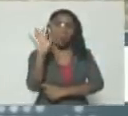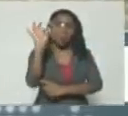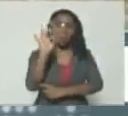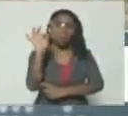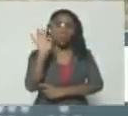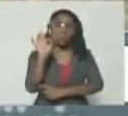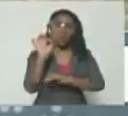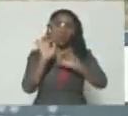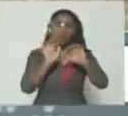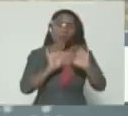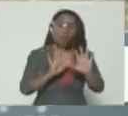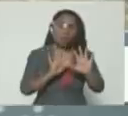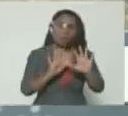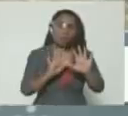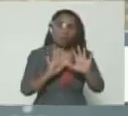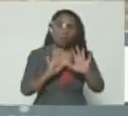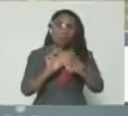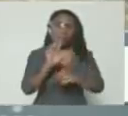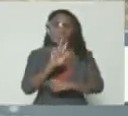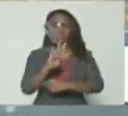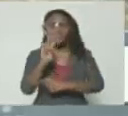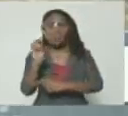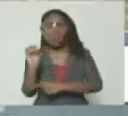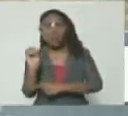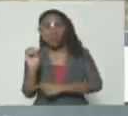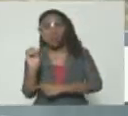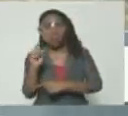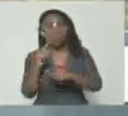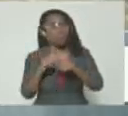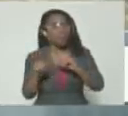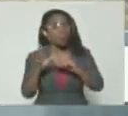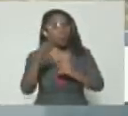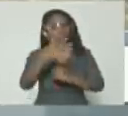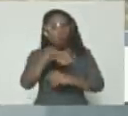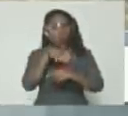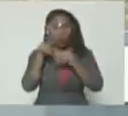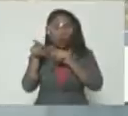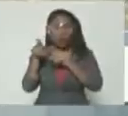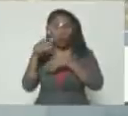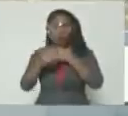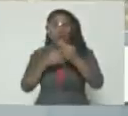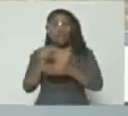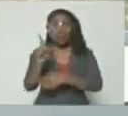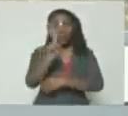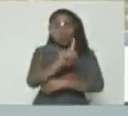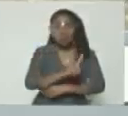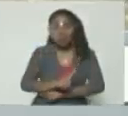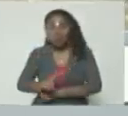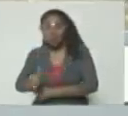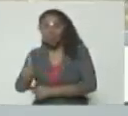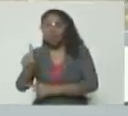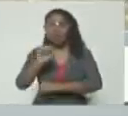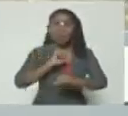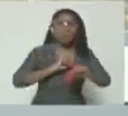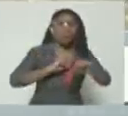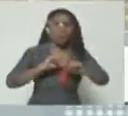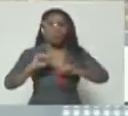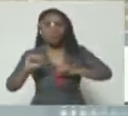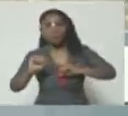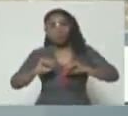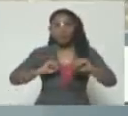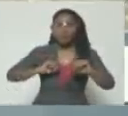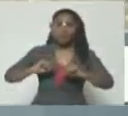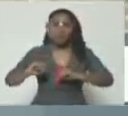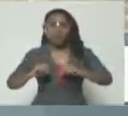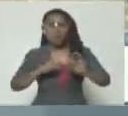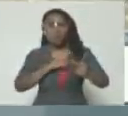el 10%, el 20%. Pero todo eso crea un circulante, un movimiento, una vocación